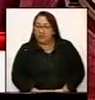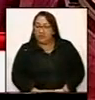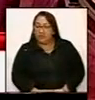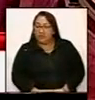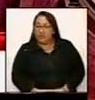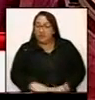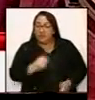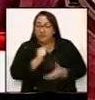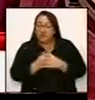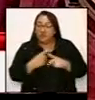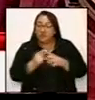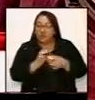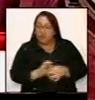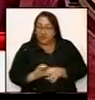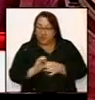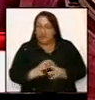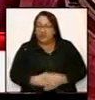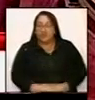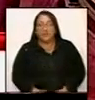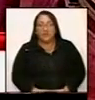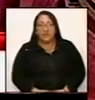por unanimidad.